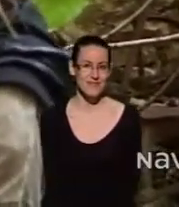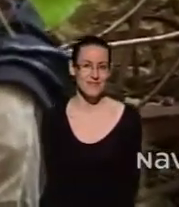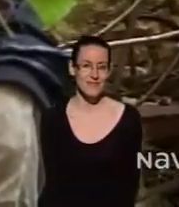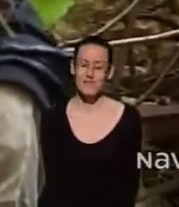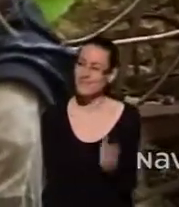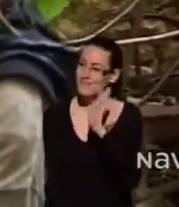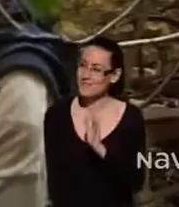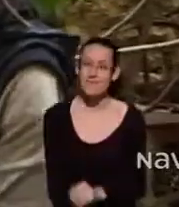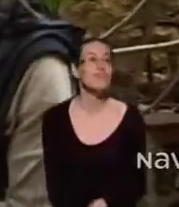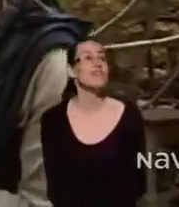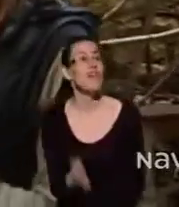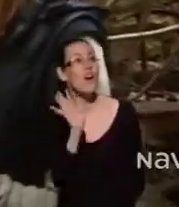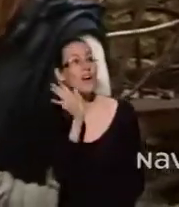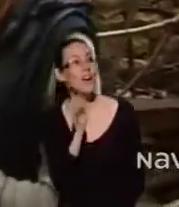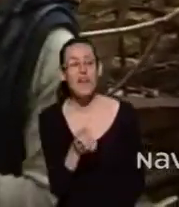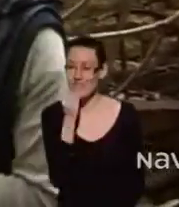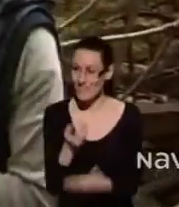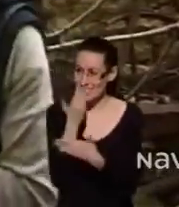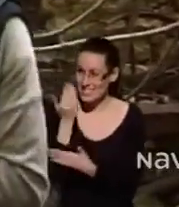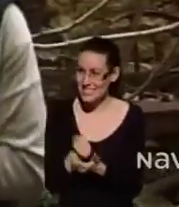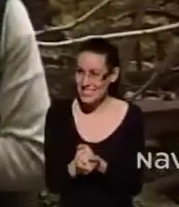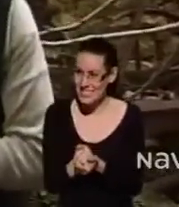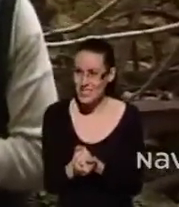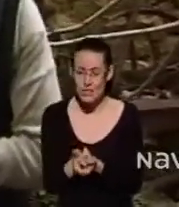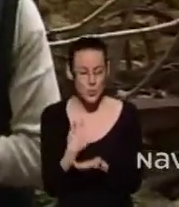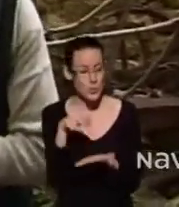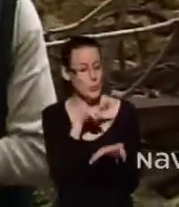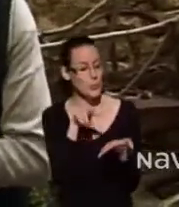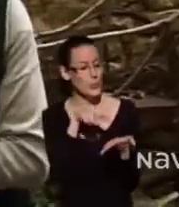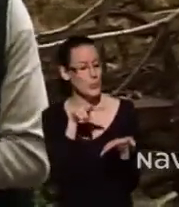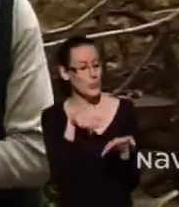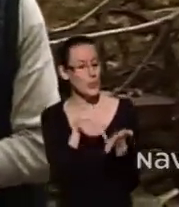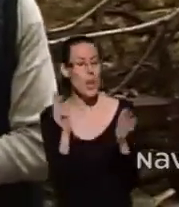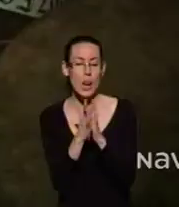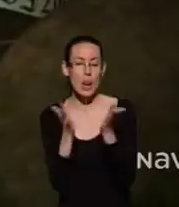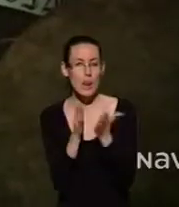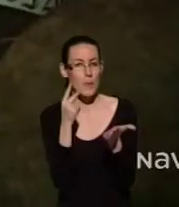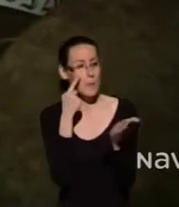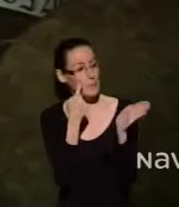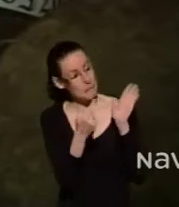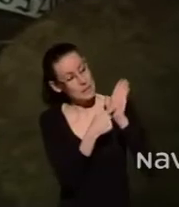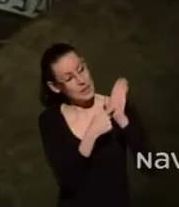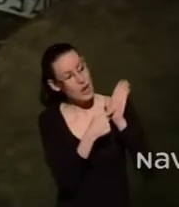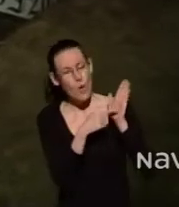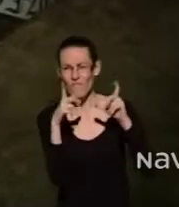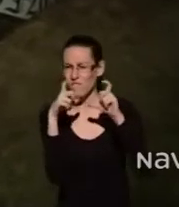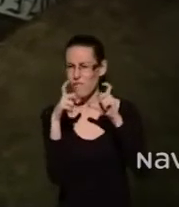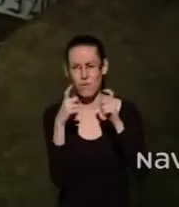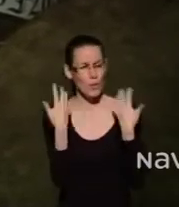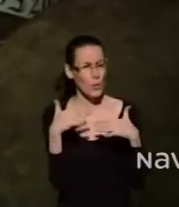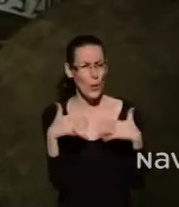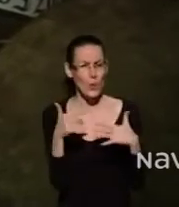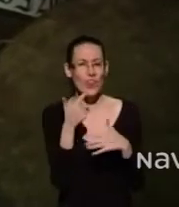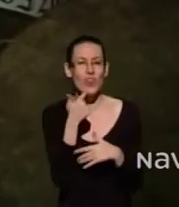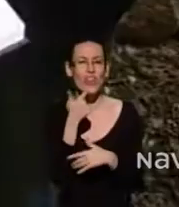¿Sí? Hola, buenas tardes. Hola, estaba leyendo este libro. Mira qué fotografías. Hablan de